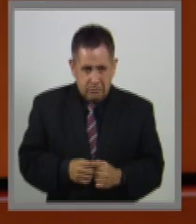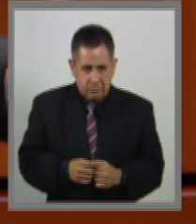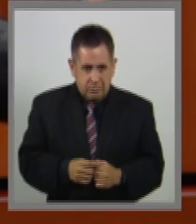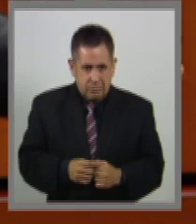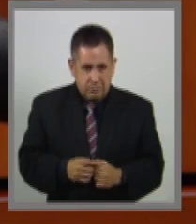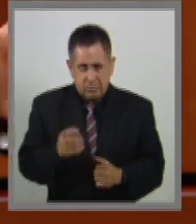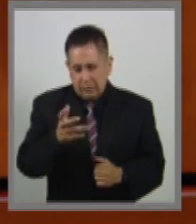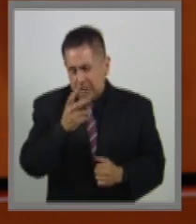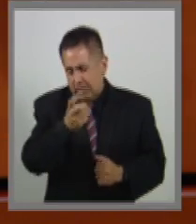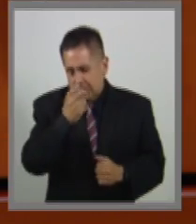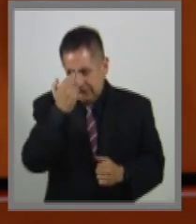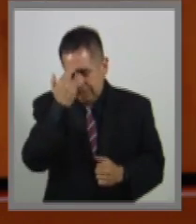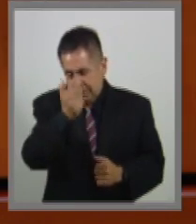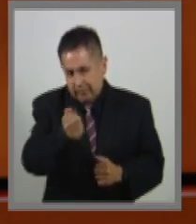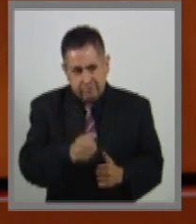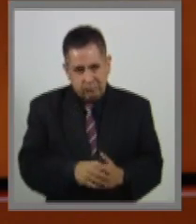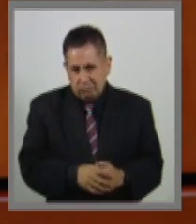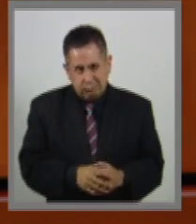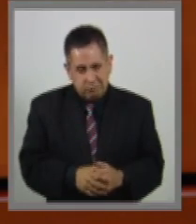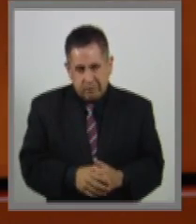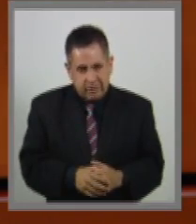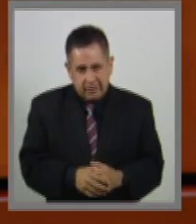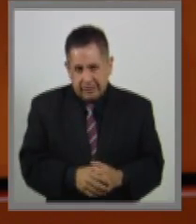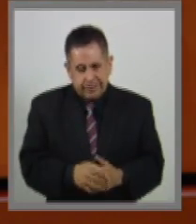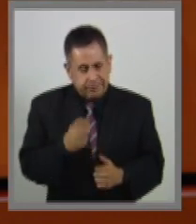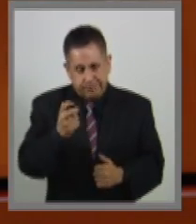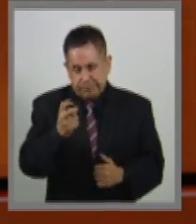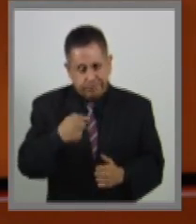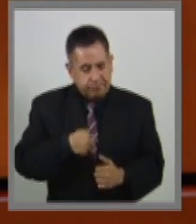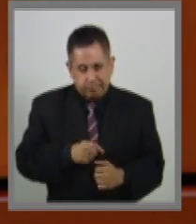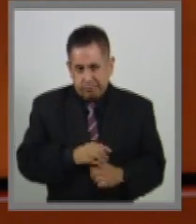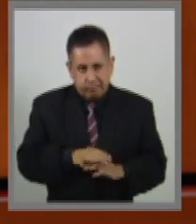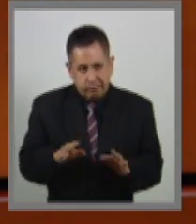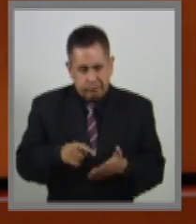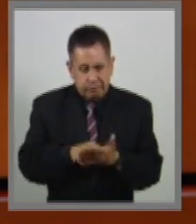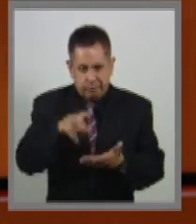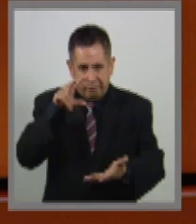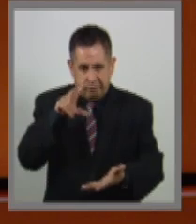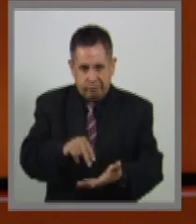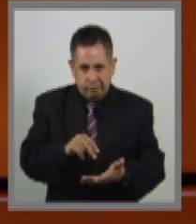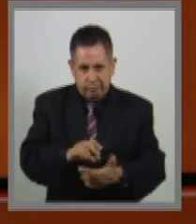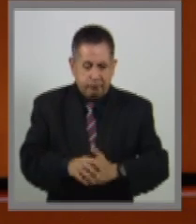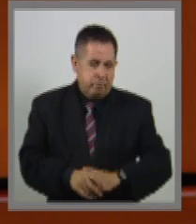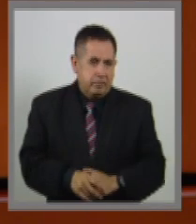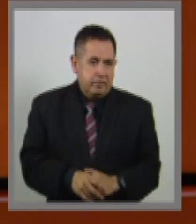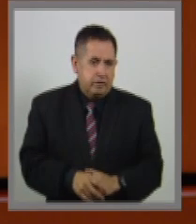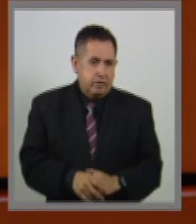Esa es la razón por la que yo voy en contra de esto.